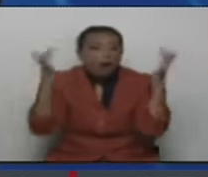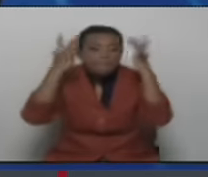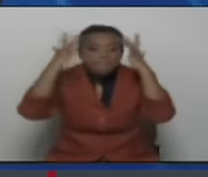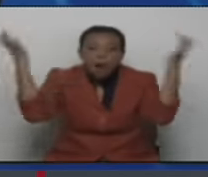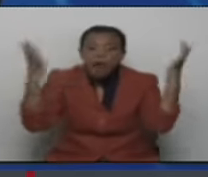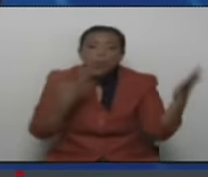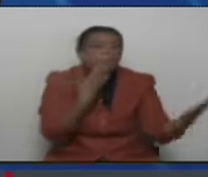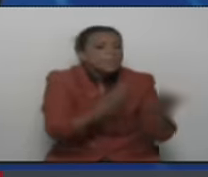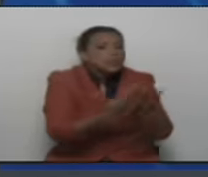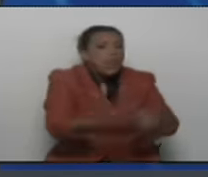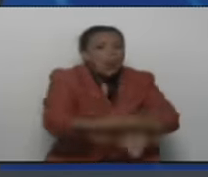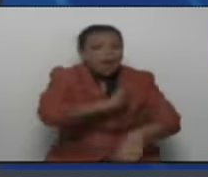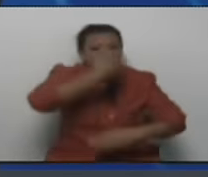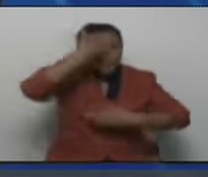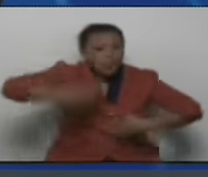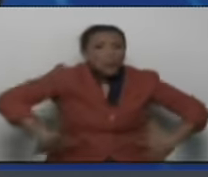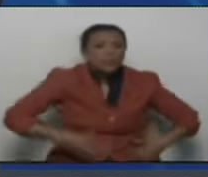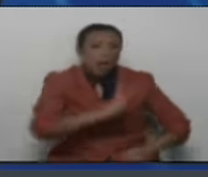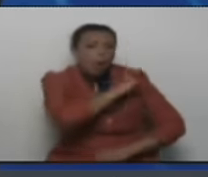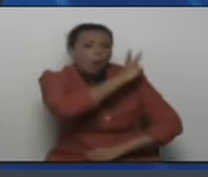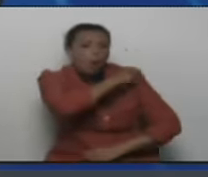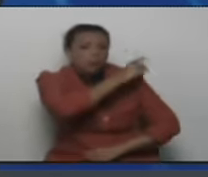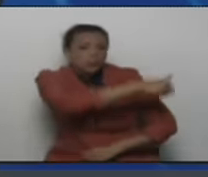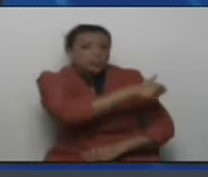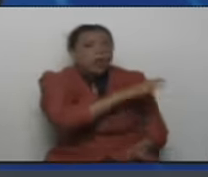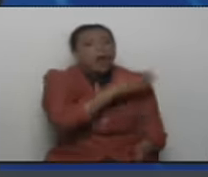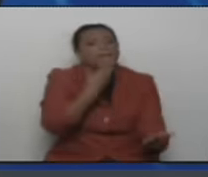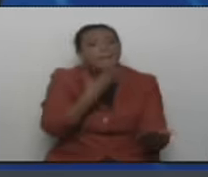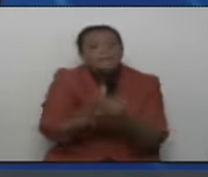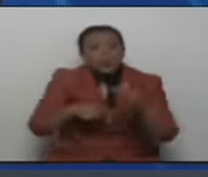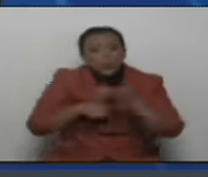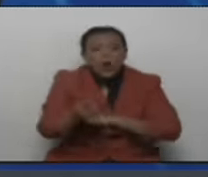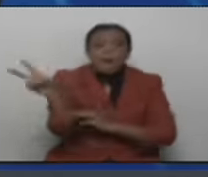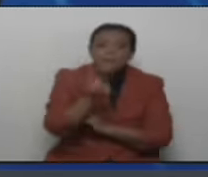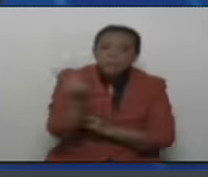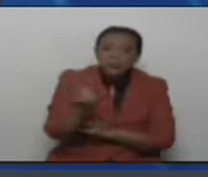permiso. Él tenía que pedir permiso para entrar a Venezuela.